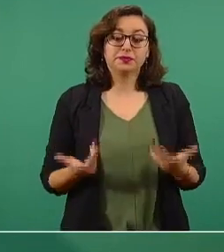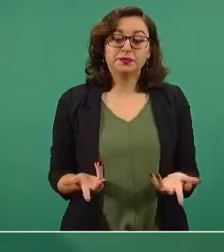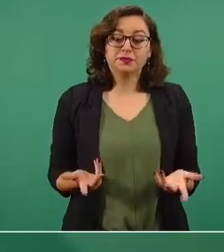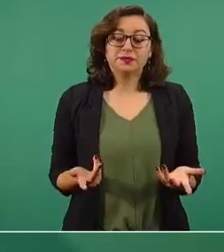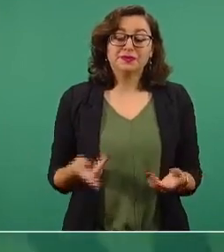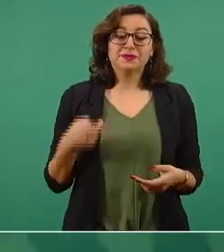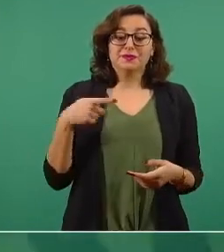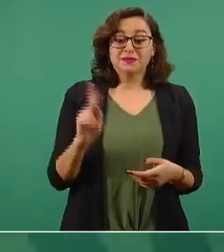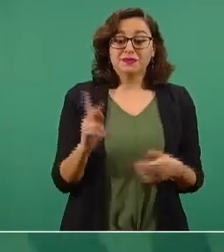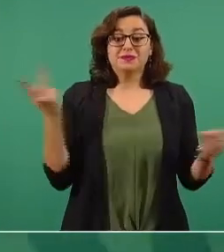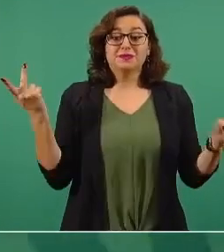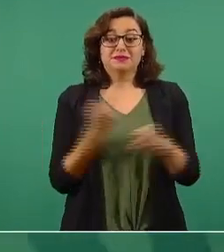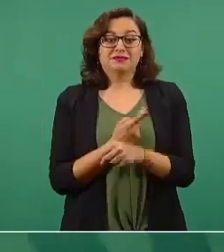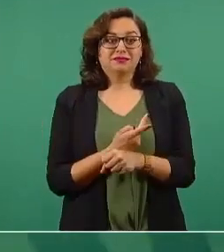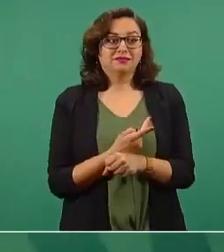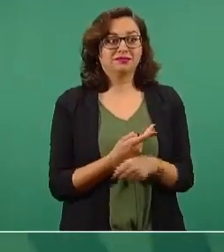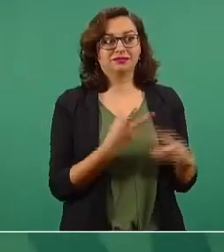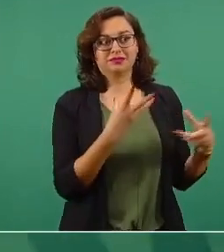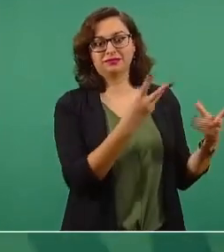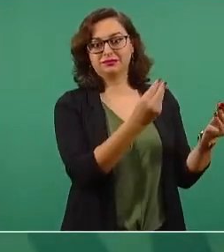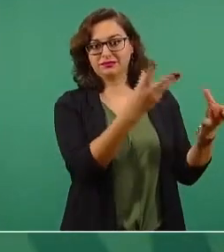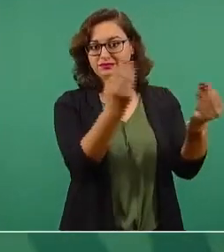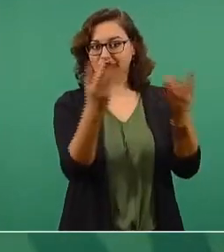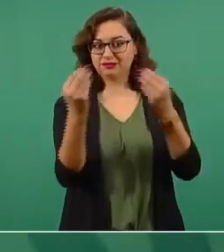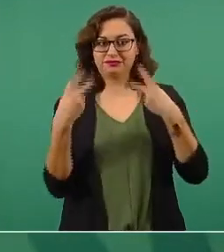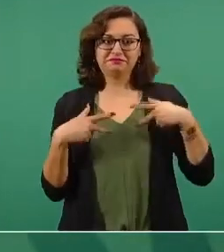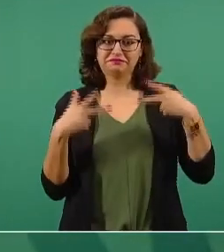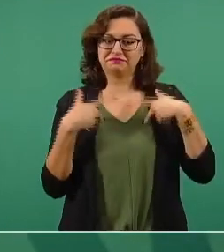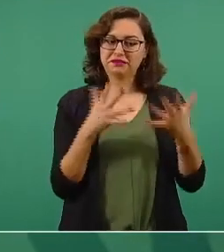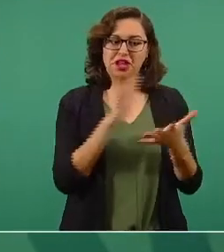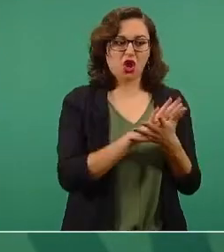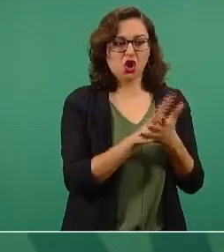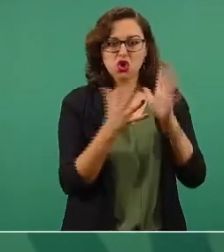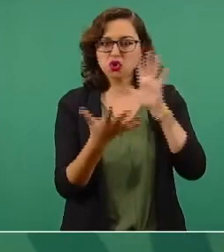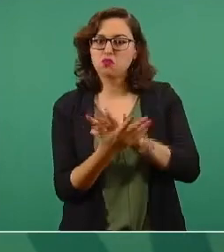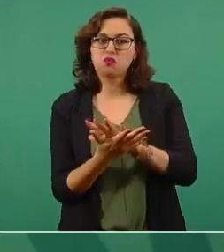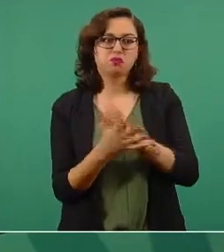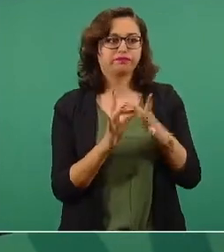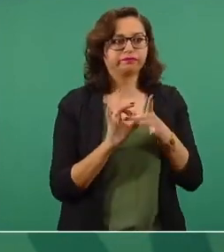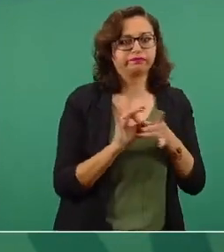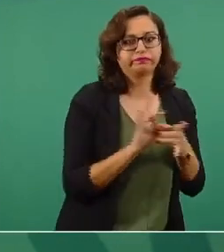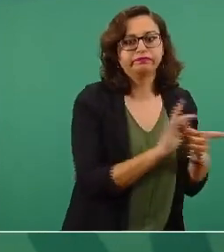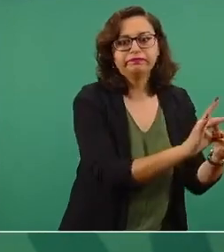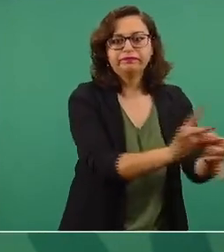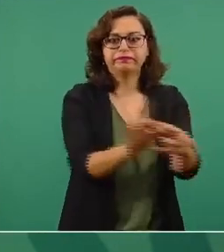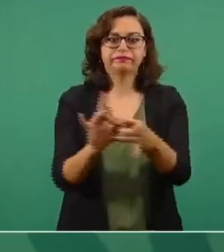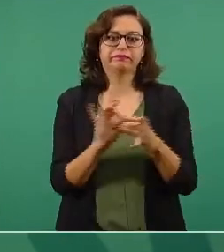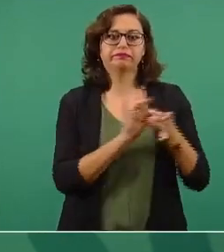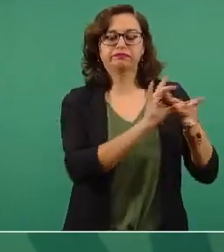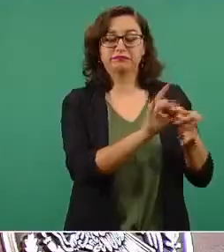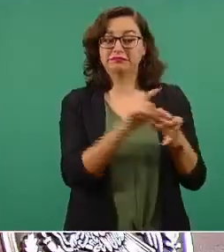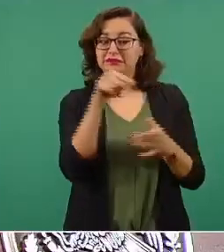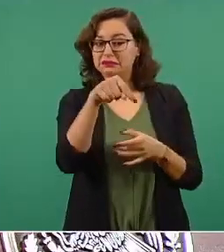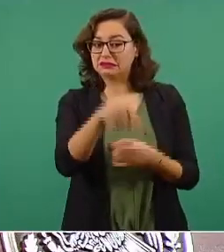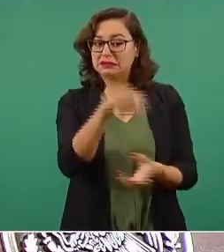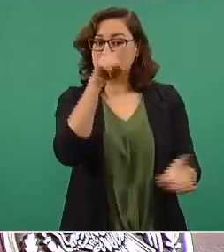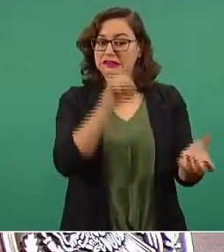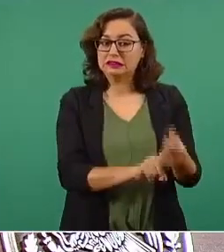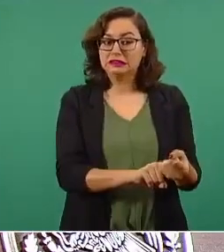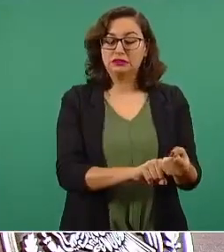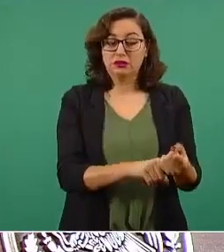pues una red de complicidades, de componendas, están metidos